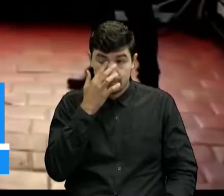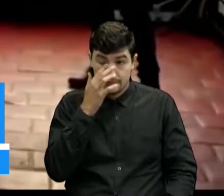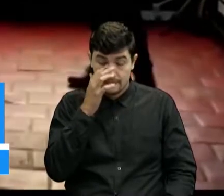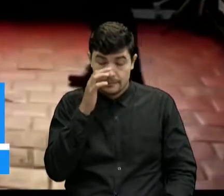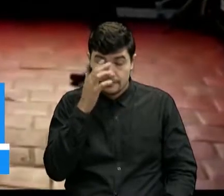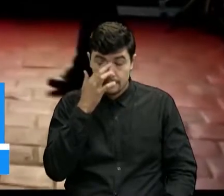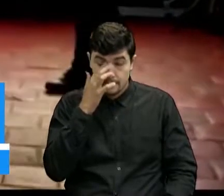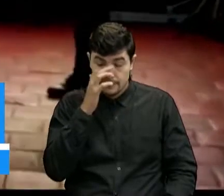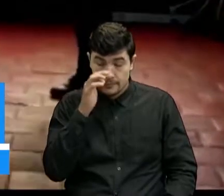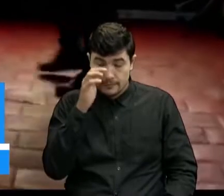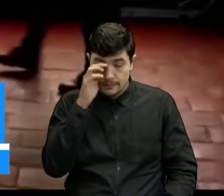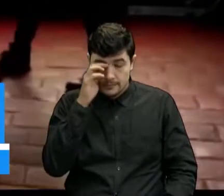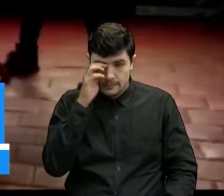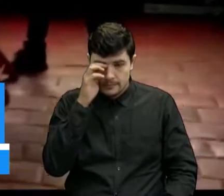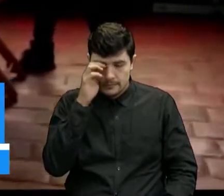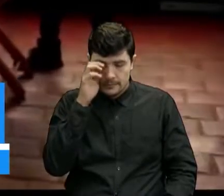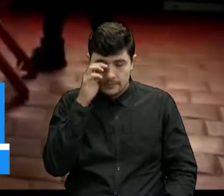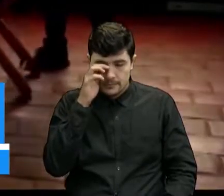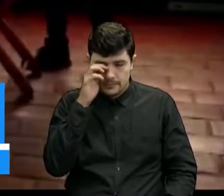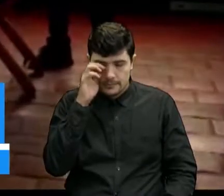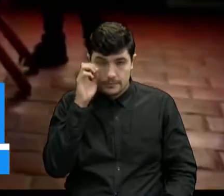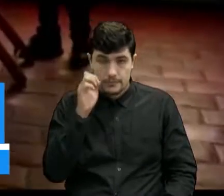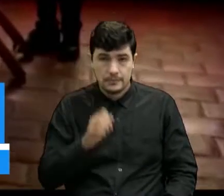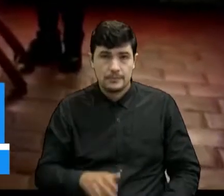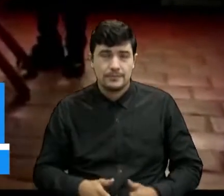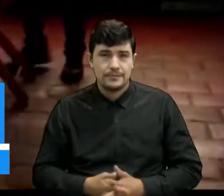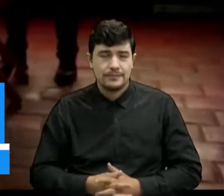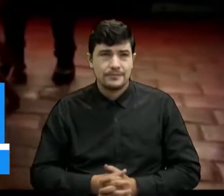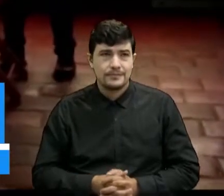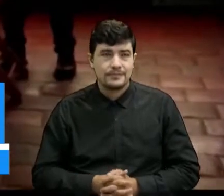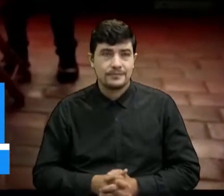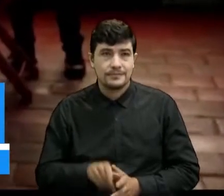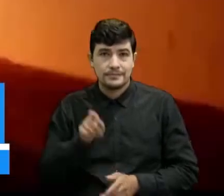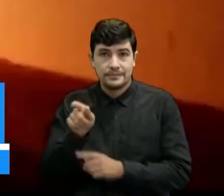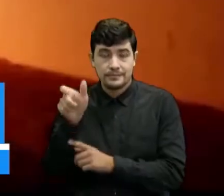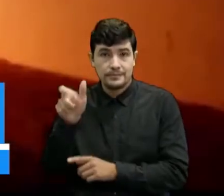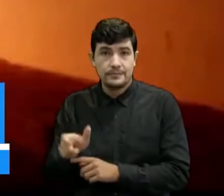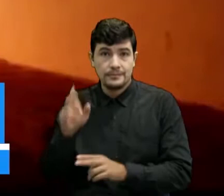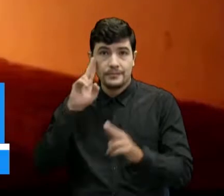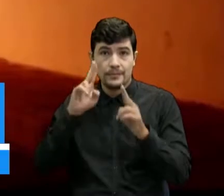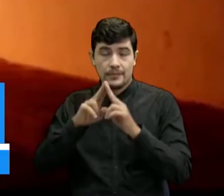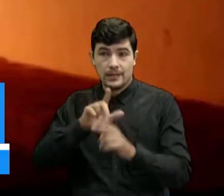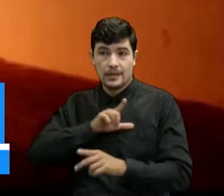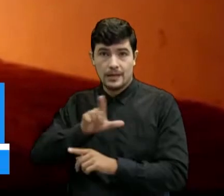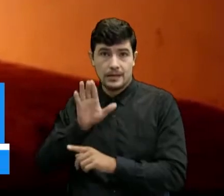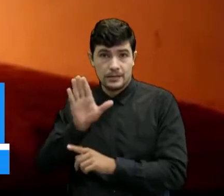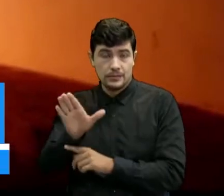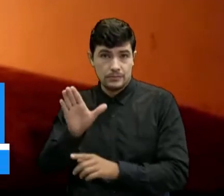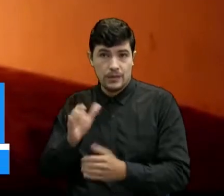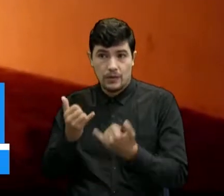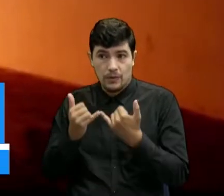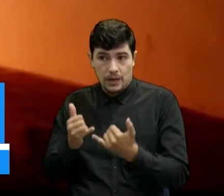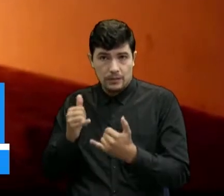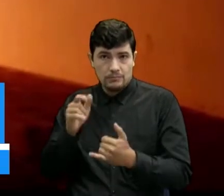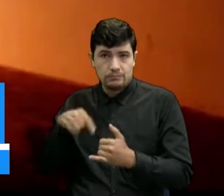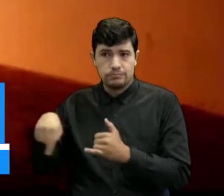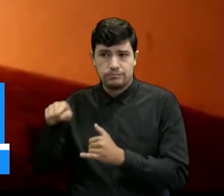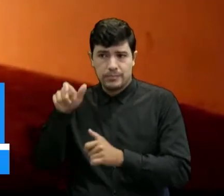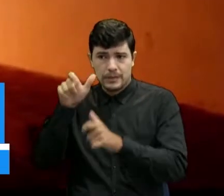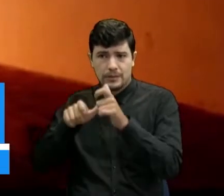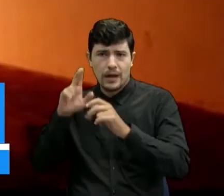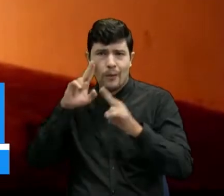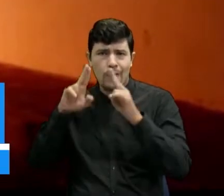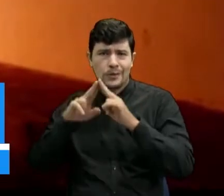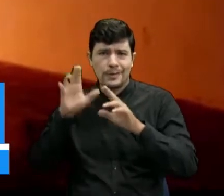como embajador de la cultura colombiana y ahora, como huésped ilustre de Barichara, invitará a los pobladores de todos los rincones